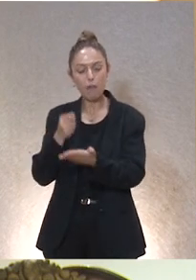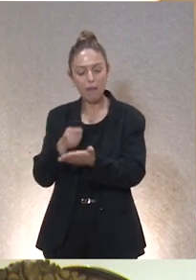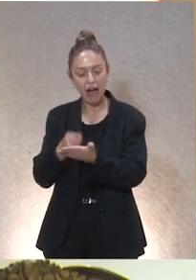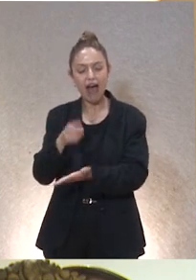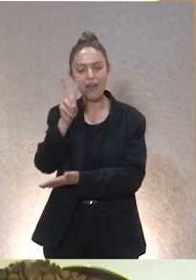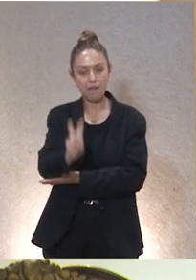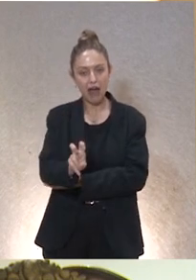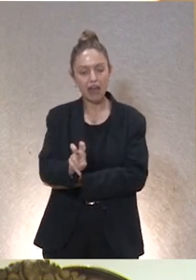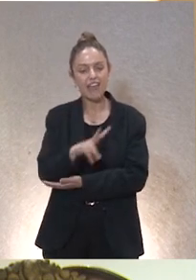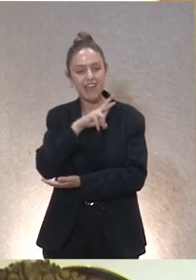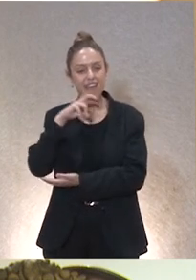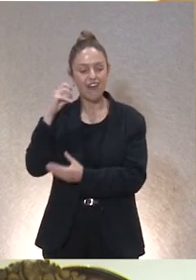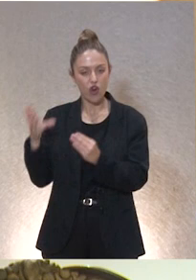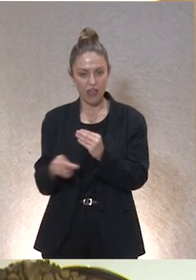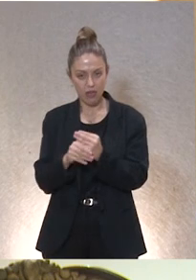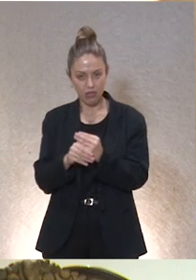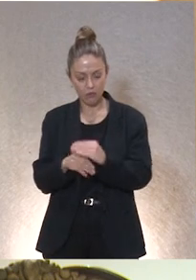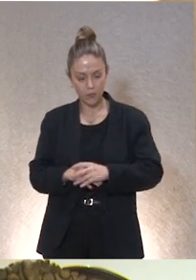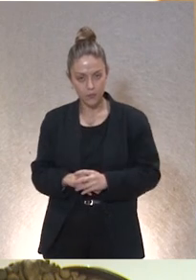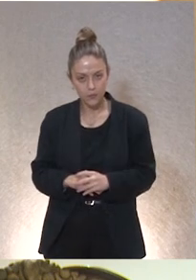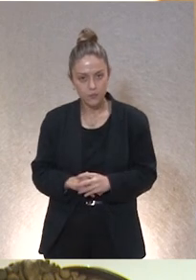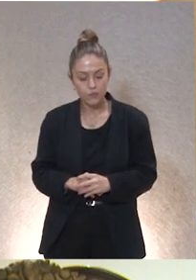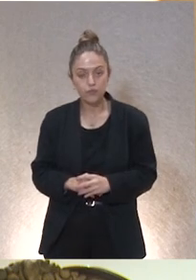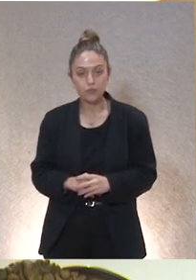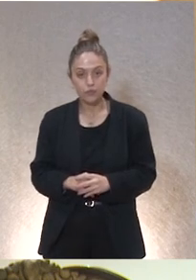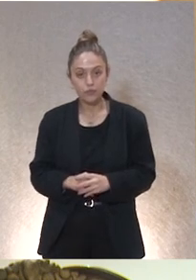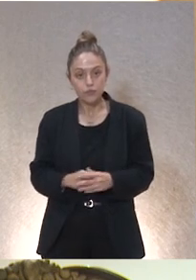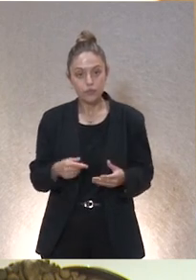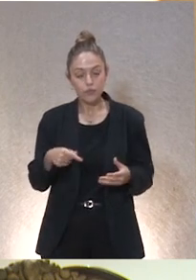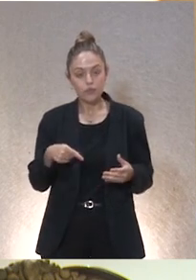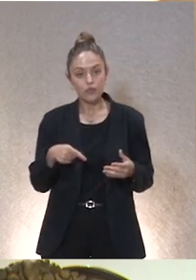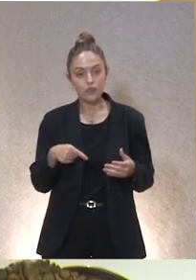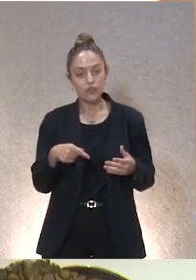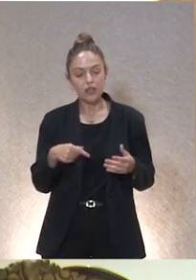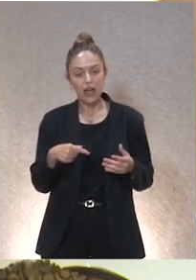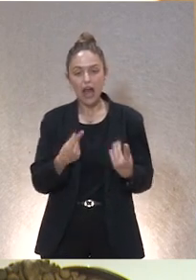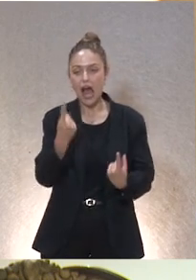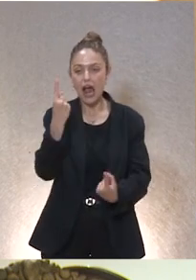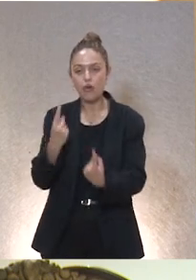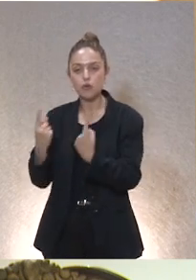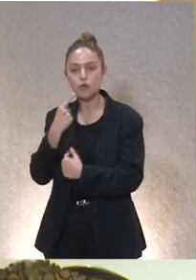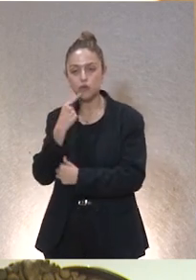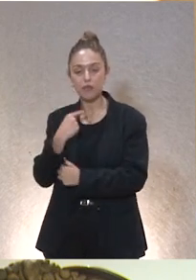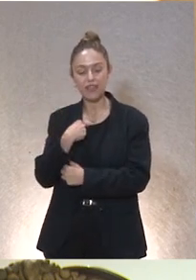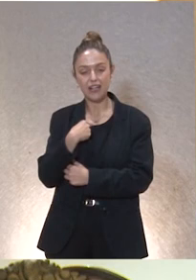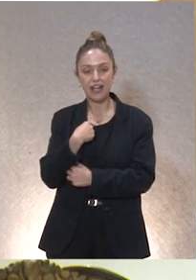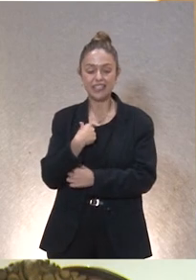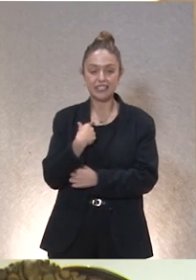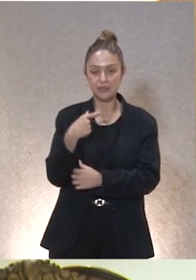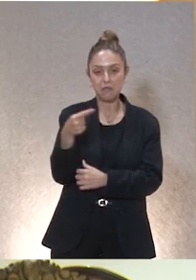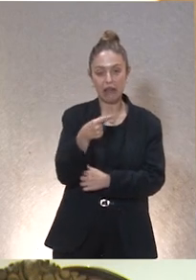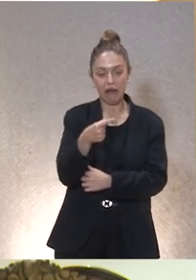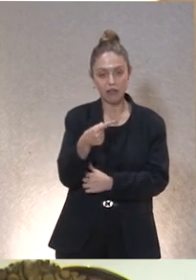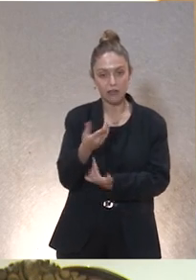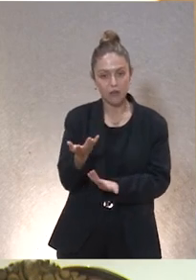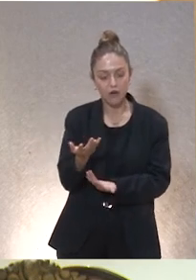la pena por su valor añadido con esta convicción me dirán algunos que no muy optimista